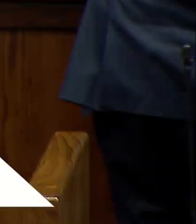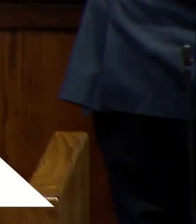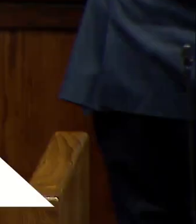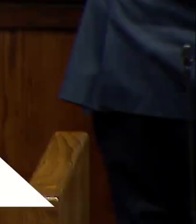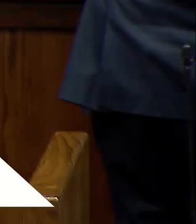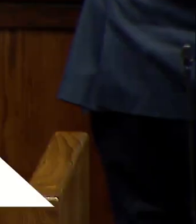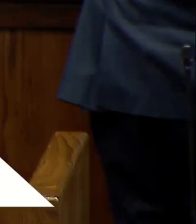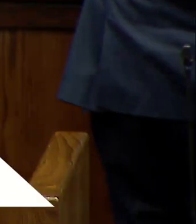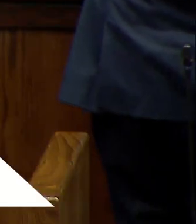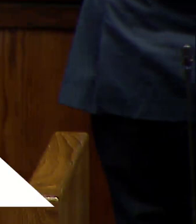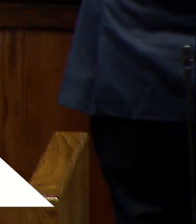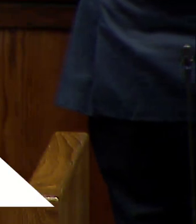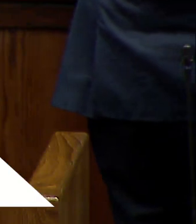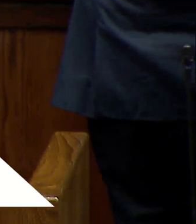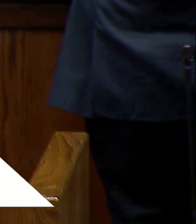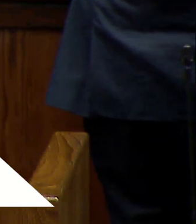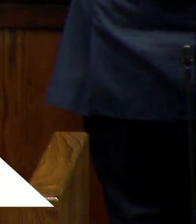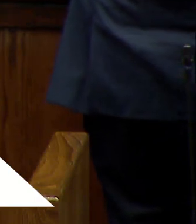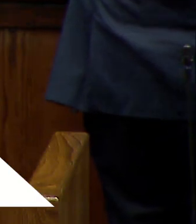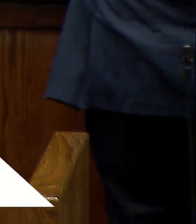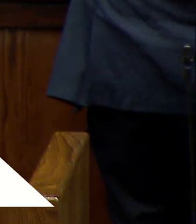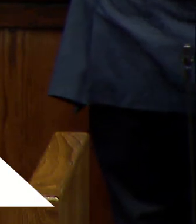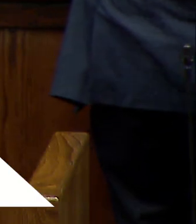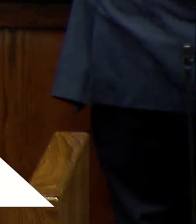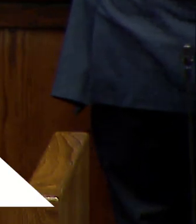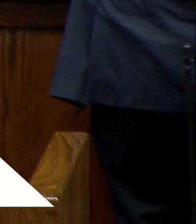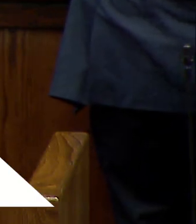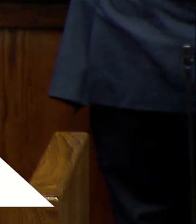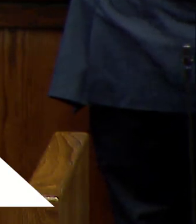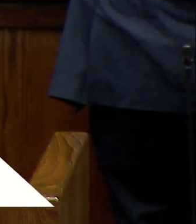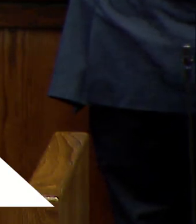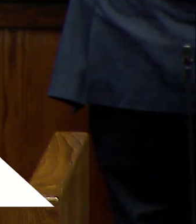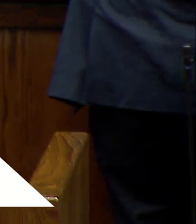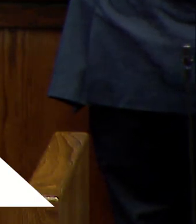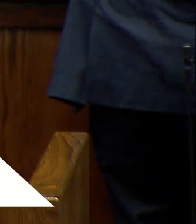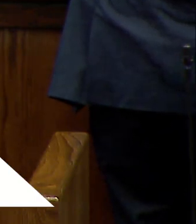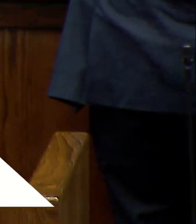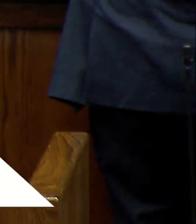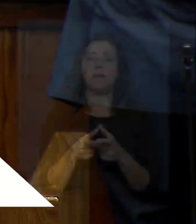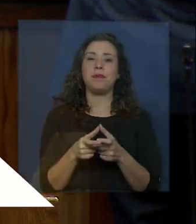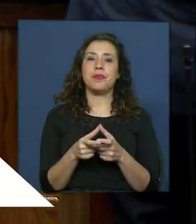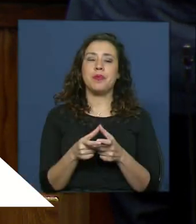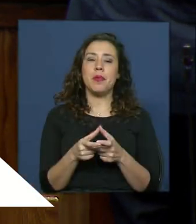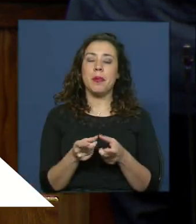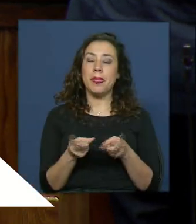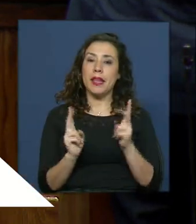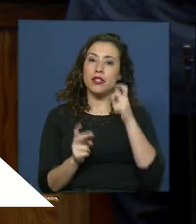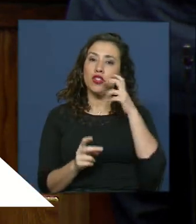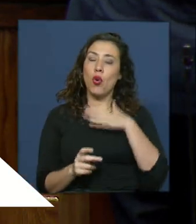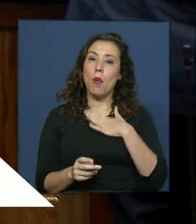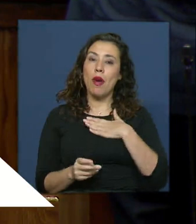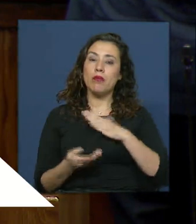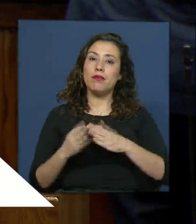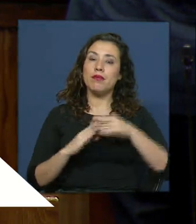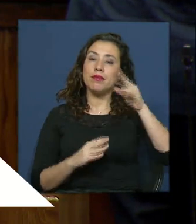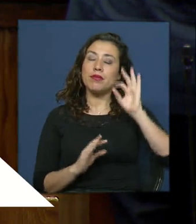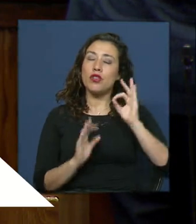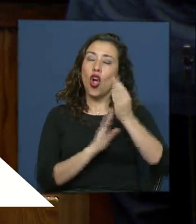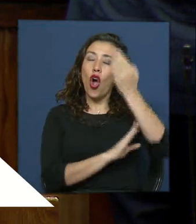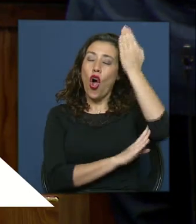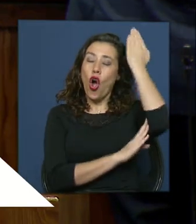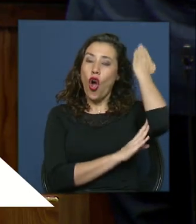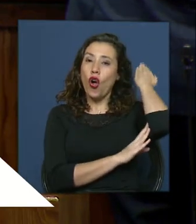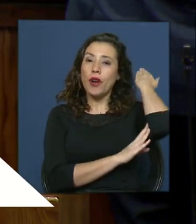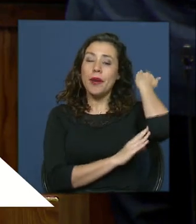Señor presidente, honorable Cámara, en representación de la Comisión de Derechos Humanos y Pueblos Originarios, vengo a informar en